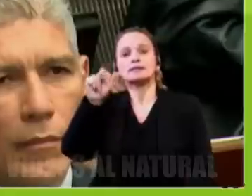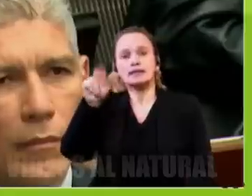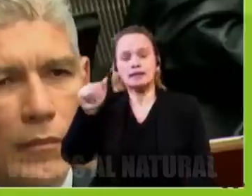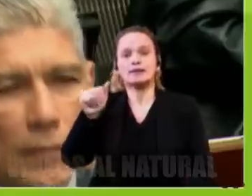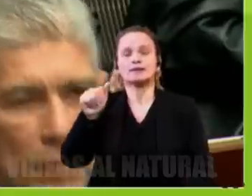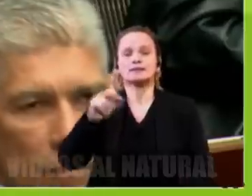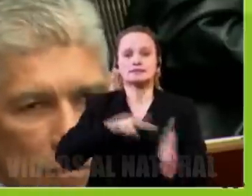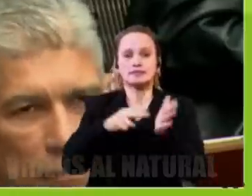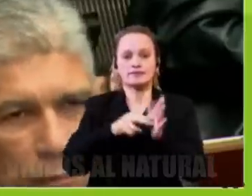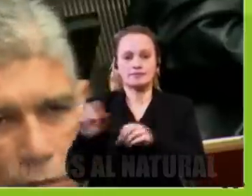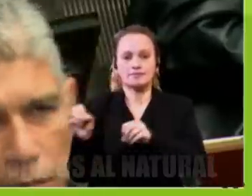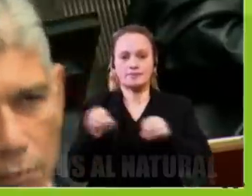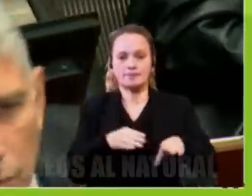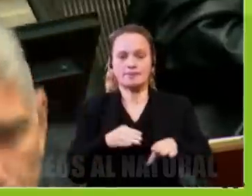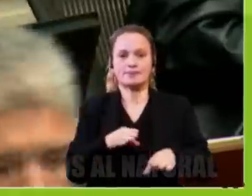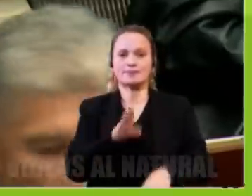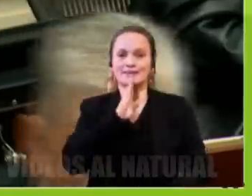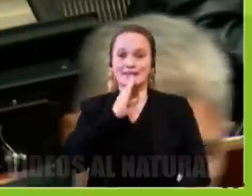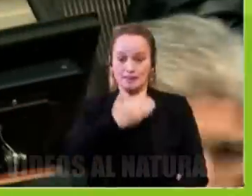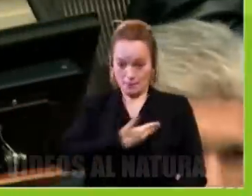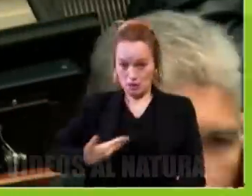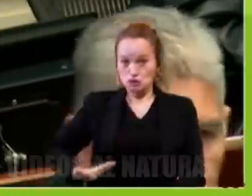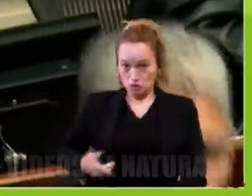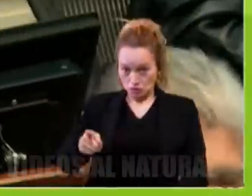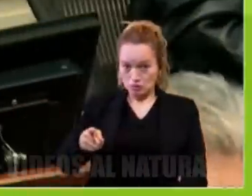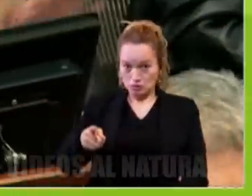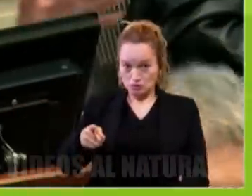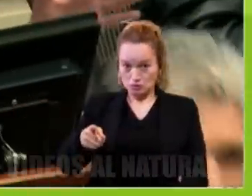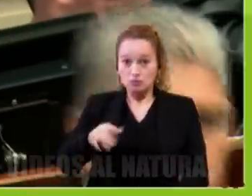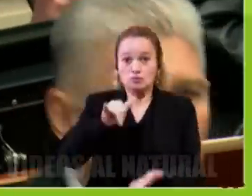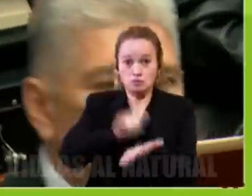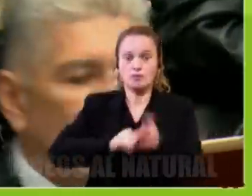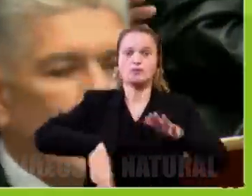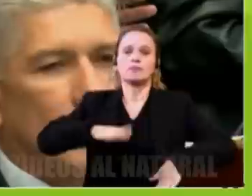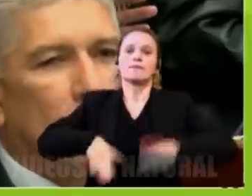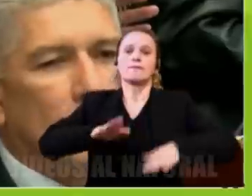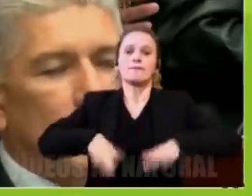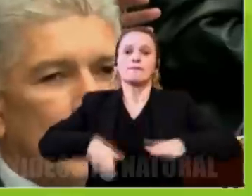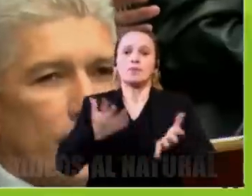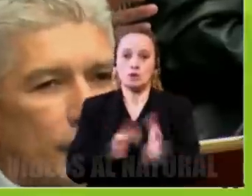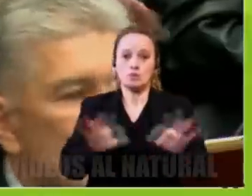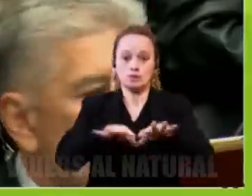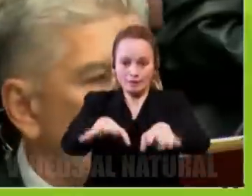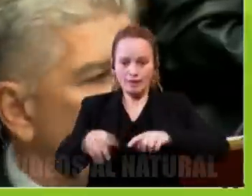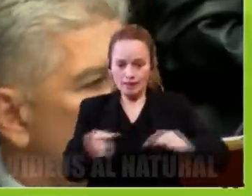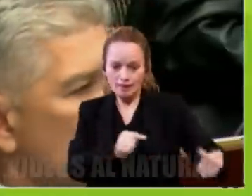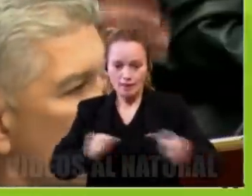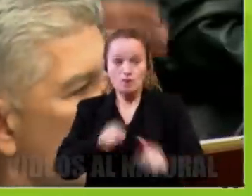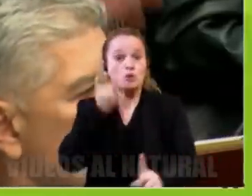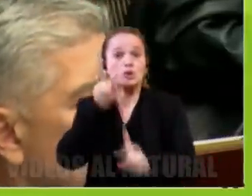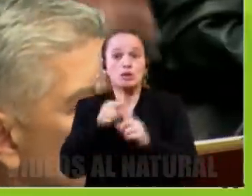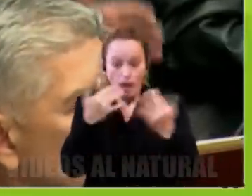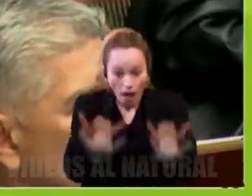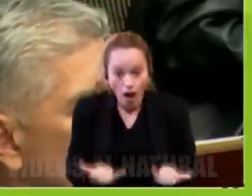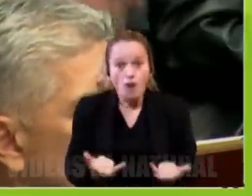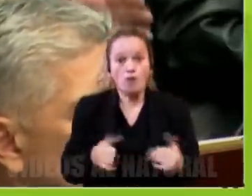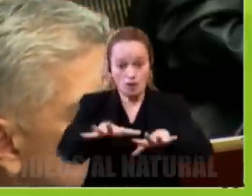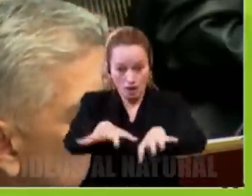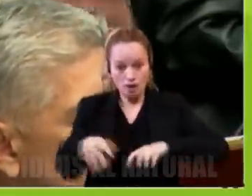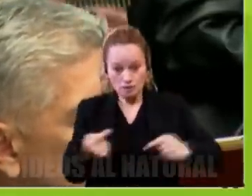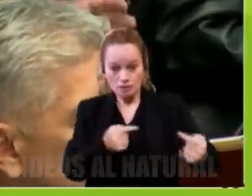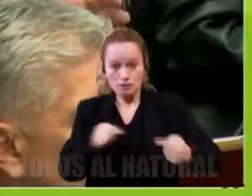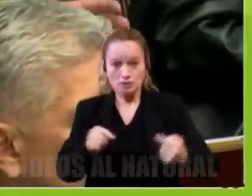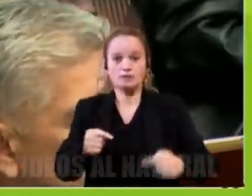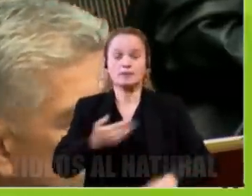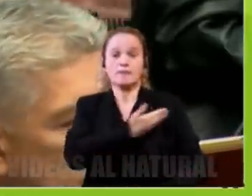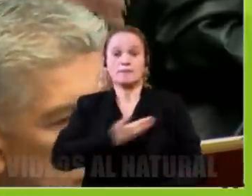revocatoria entonces de la figura presidencial. De eso se tratan los debates. Y este es el escenario ideal,